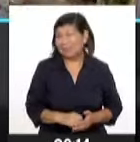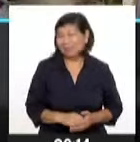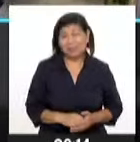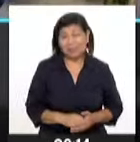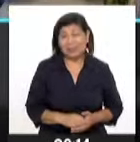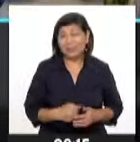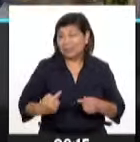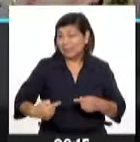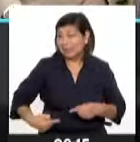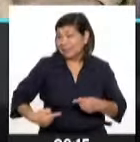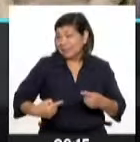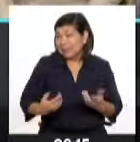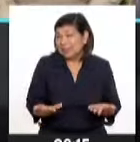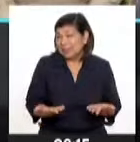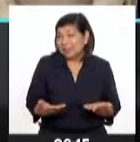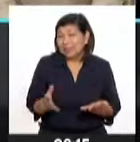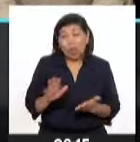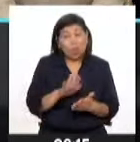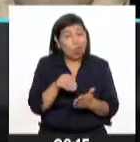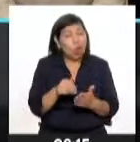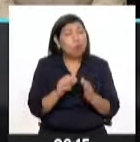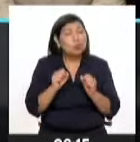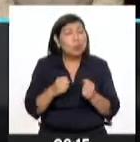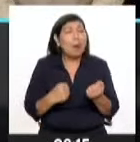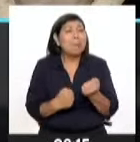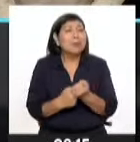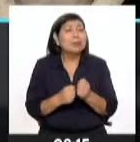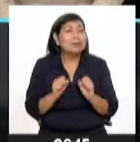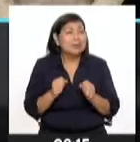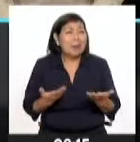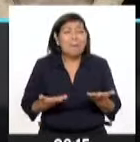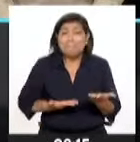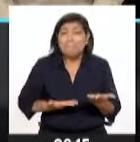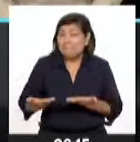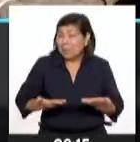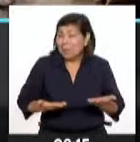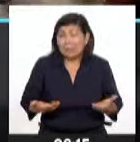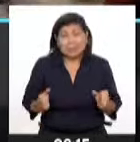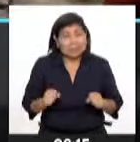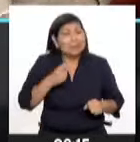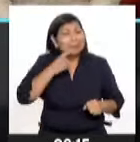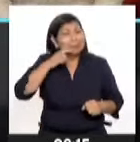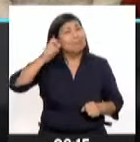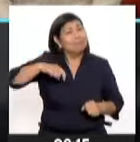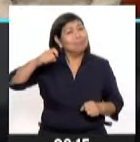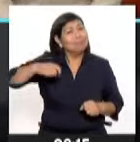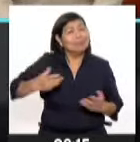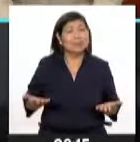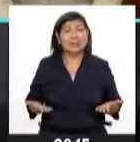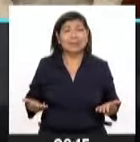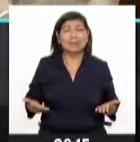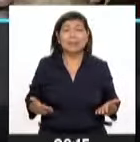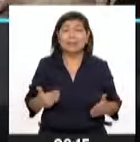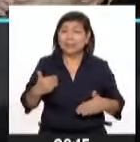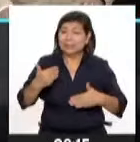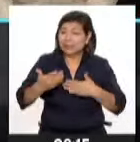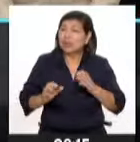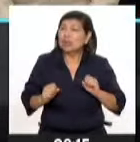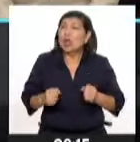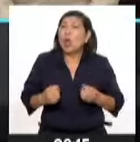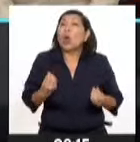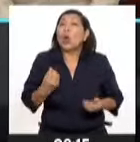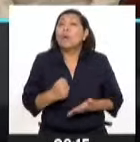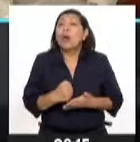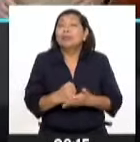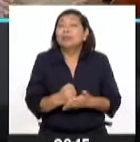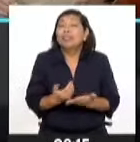la competencia nos va a solucionar todo, ¿no? Que un mercado en competencia necesariamente va a ayudar